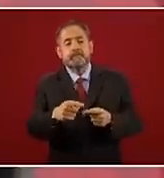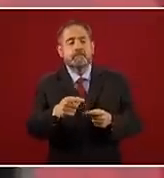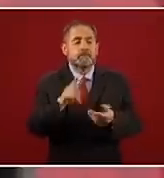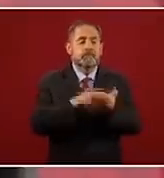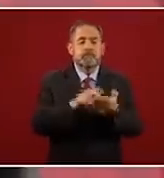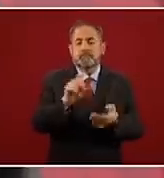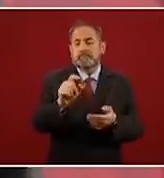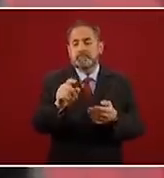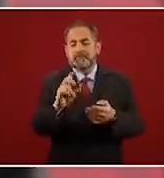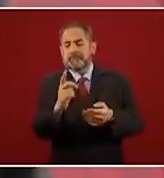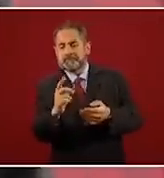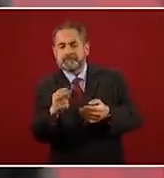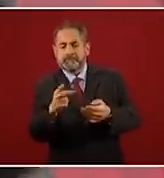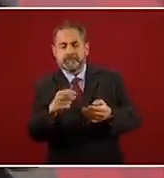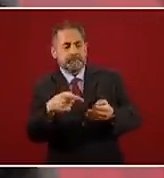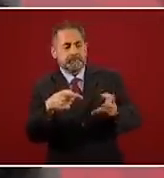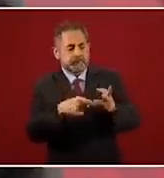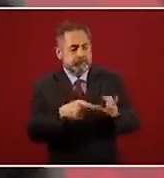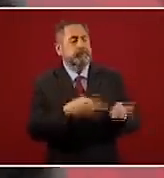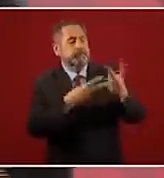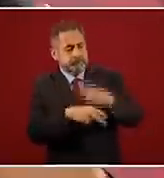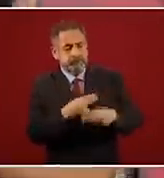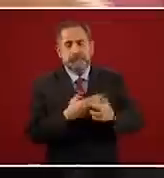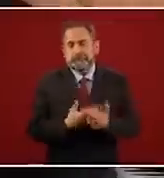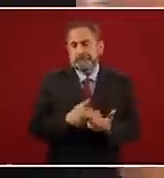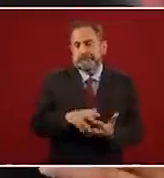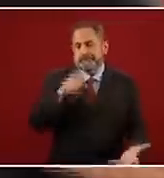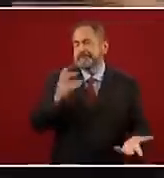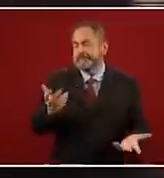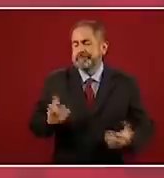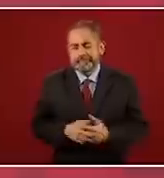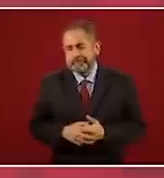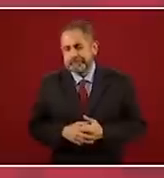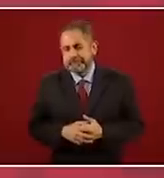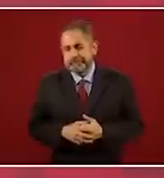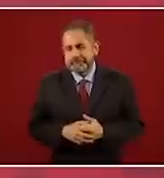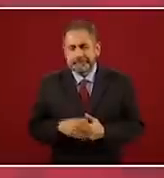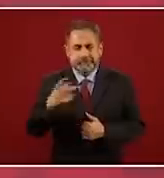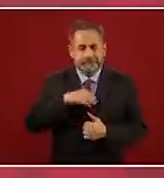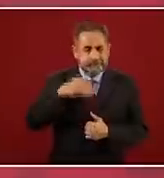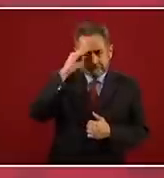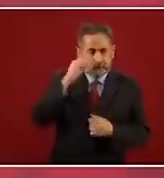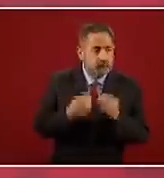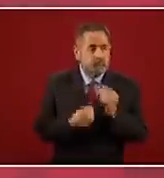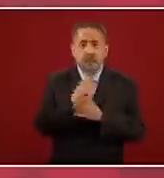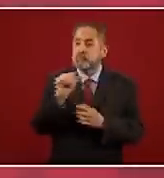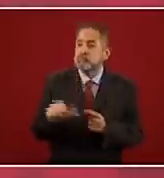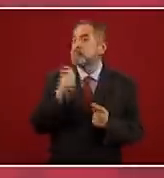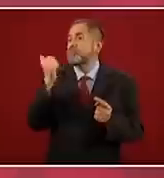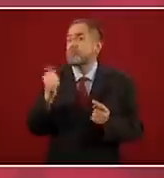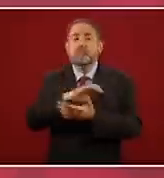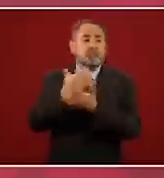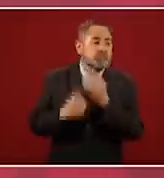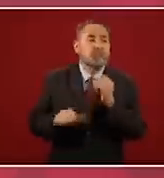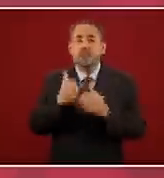Ese es el resultado. Entonces, no podemos pensar en nuevas rondas,